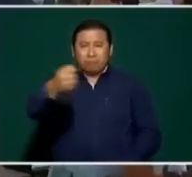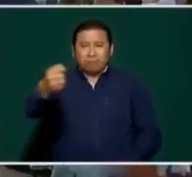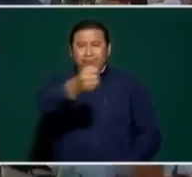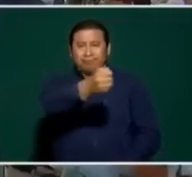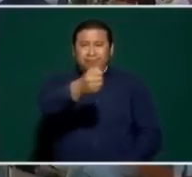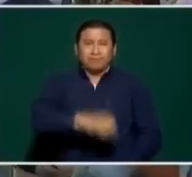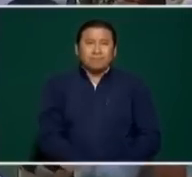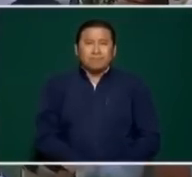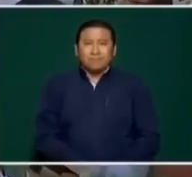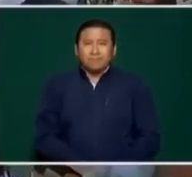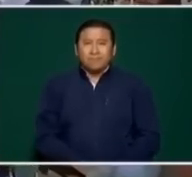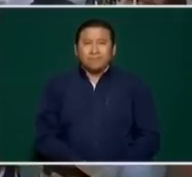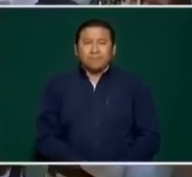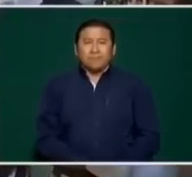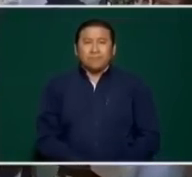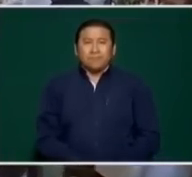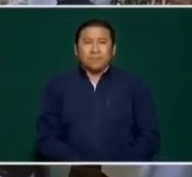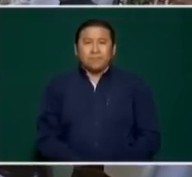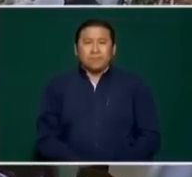Desde dos.